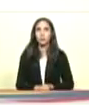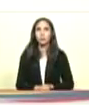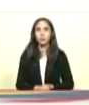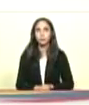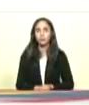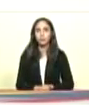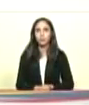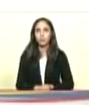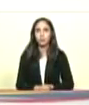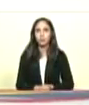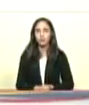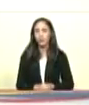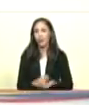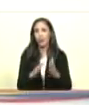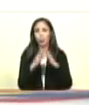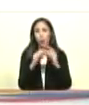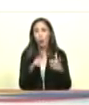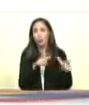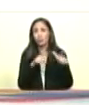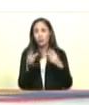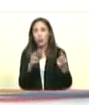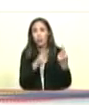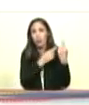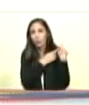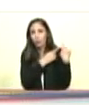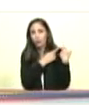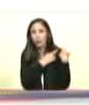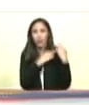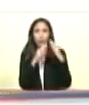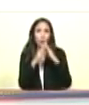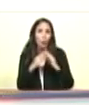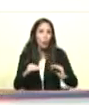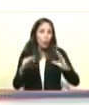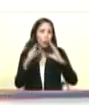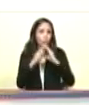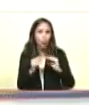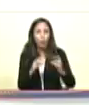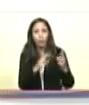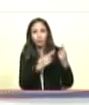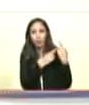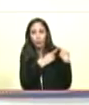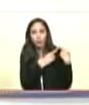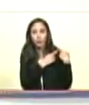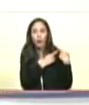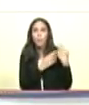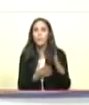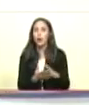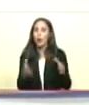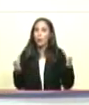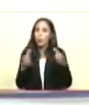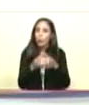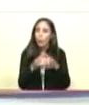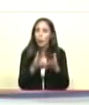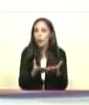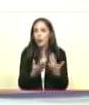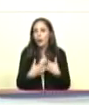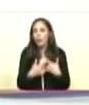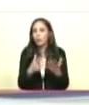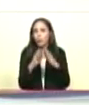entregado toda la responsabilidad a la empresa de jóvenes venezolanos para la asociación estratégica a nivel